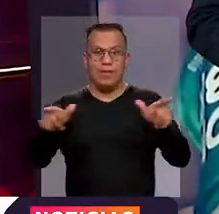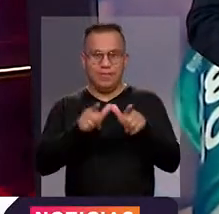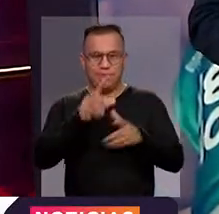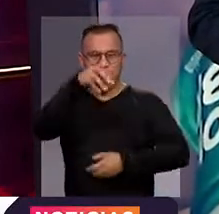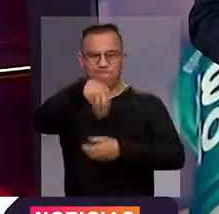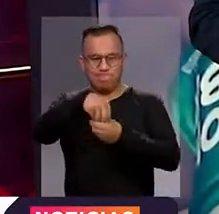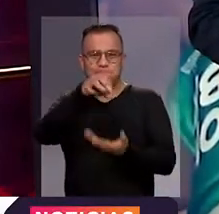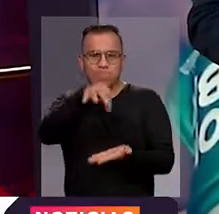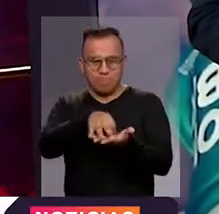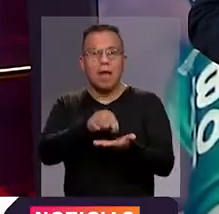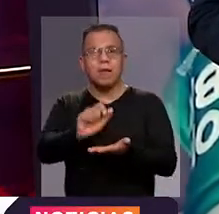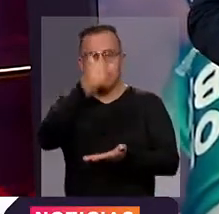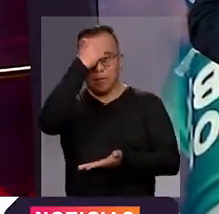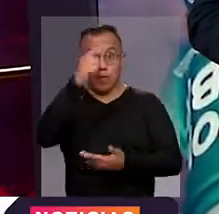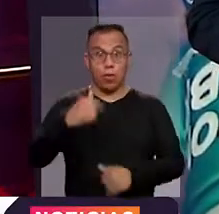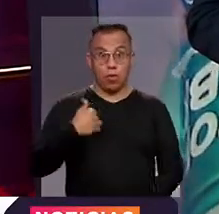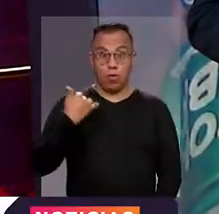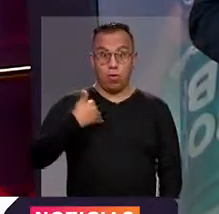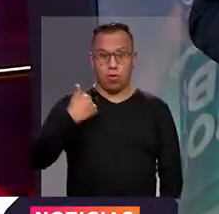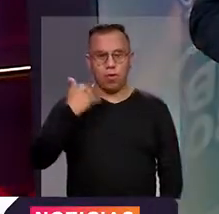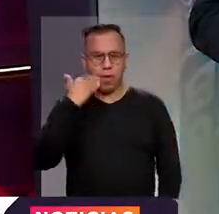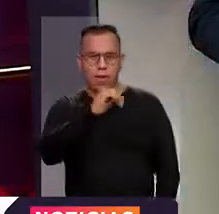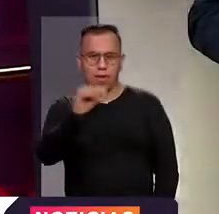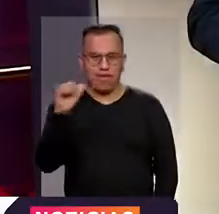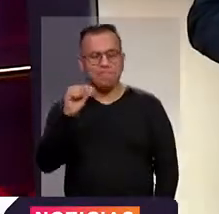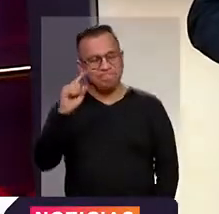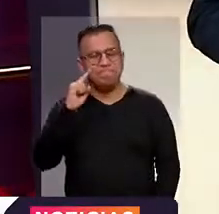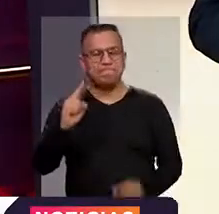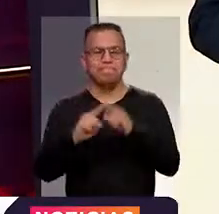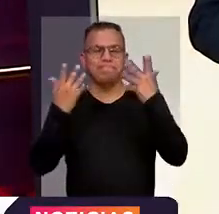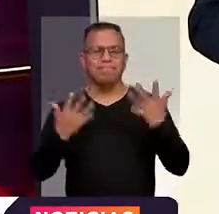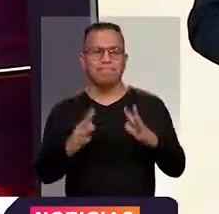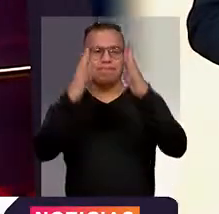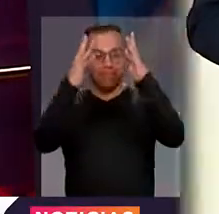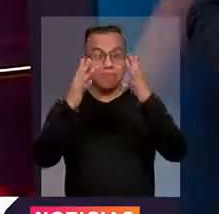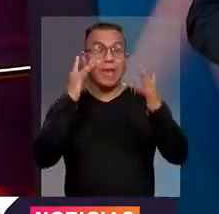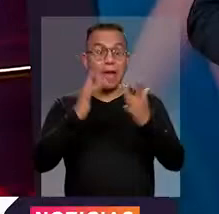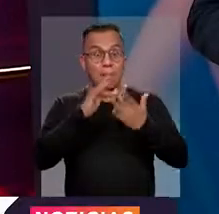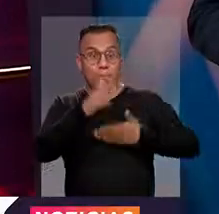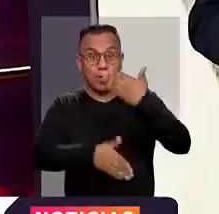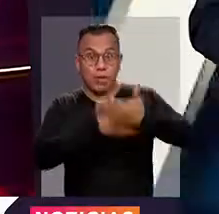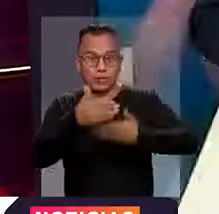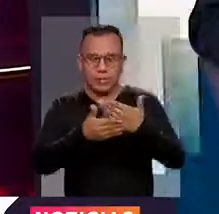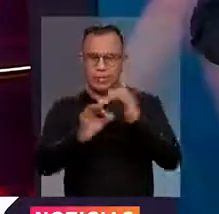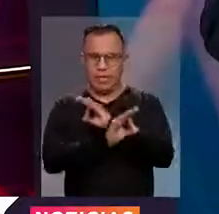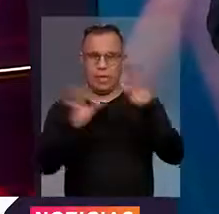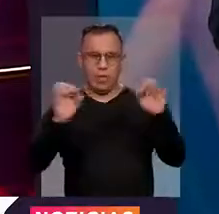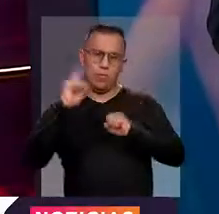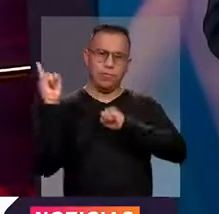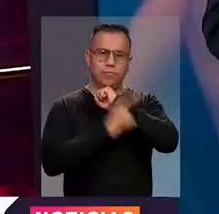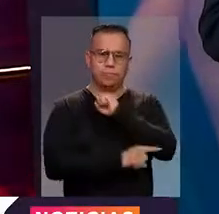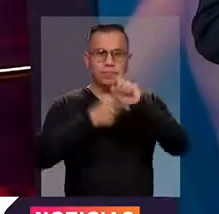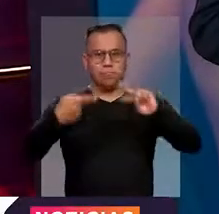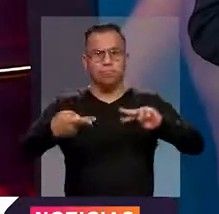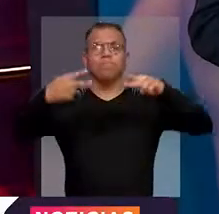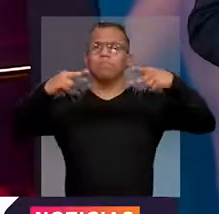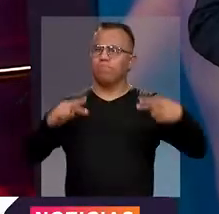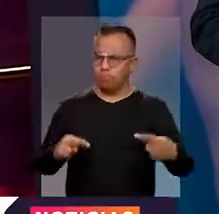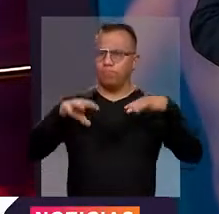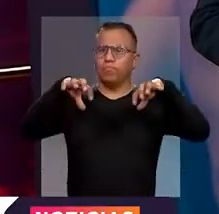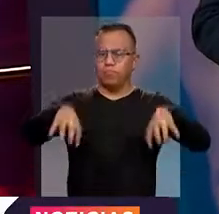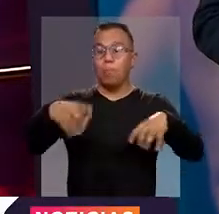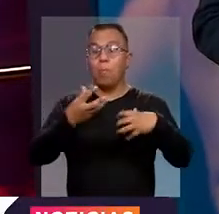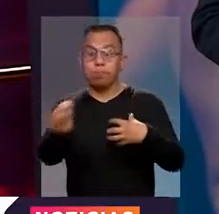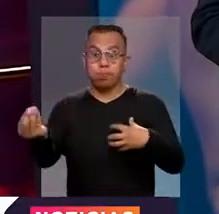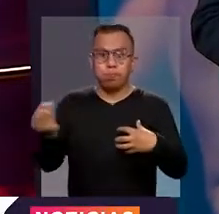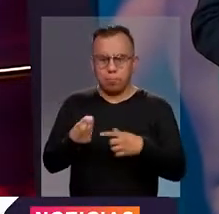capital. Las mujeres jóvenes fueron las protagonistas del festejo por la despenalización del aborto, en contraste total con los